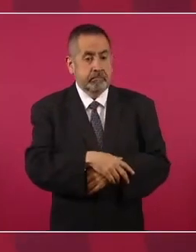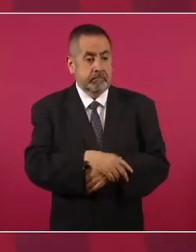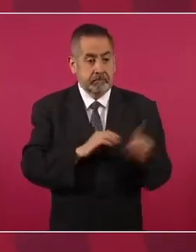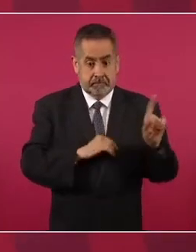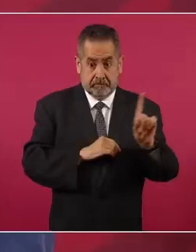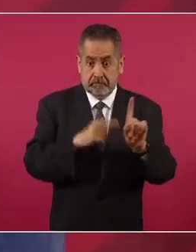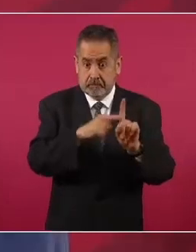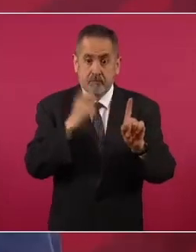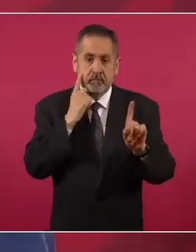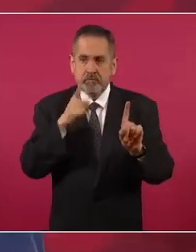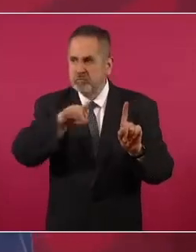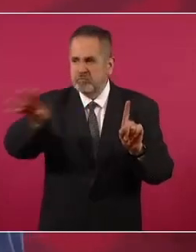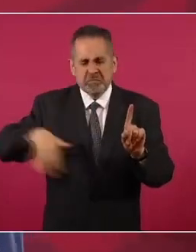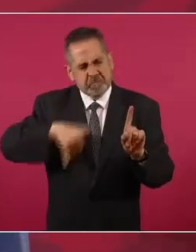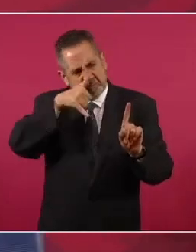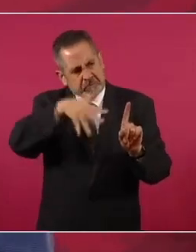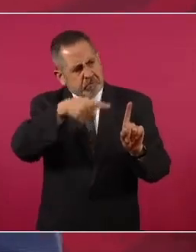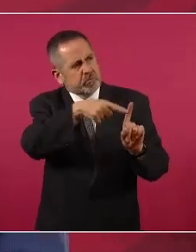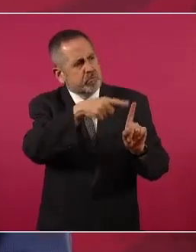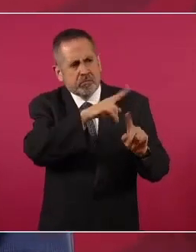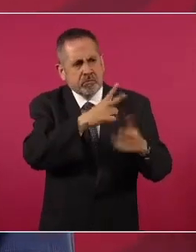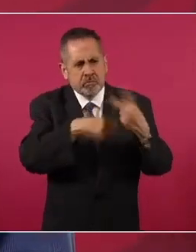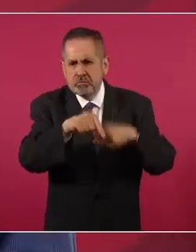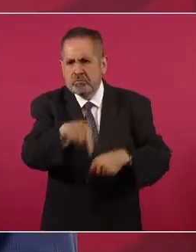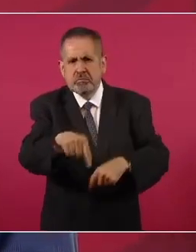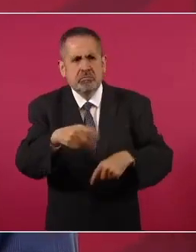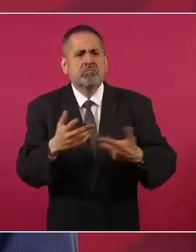reclamar: oiga, ¿usted por qué está aquí?